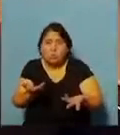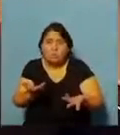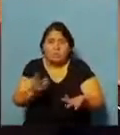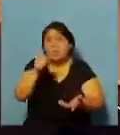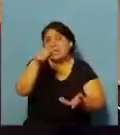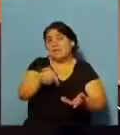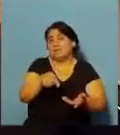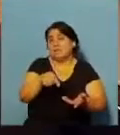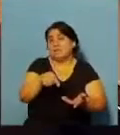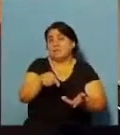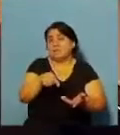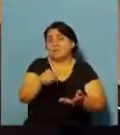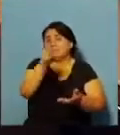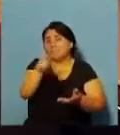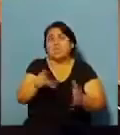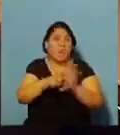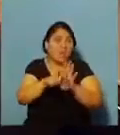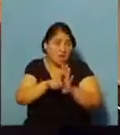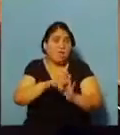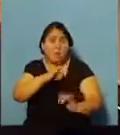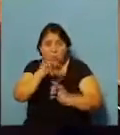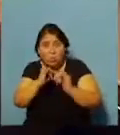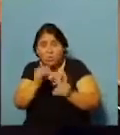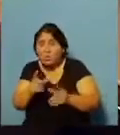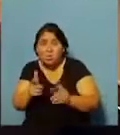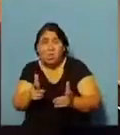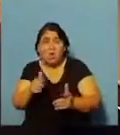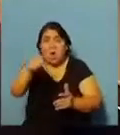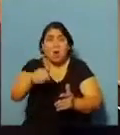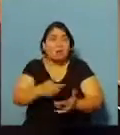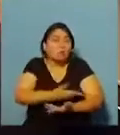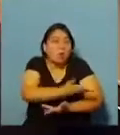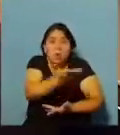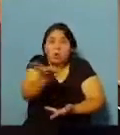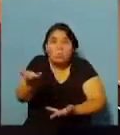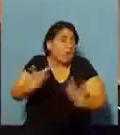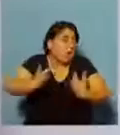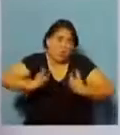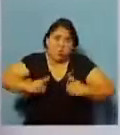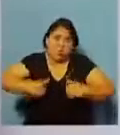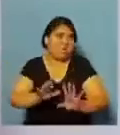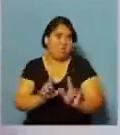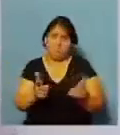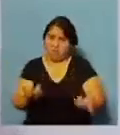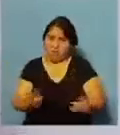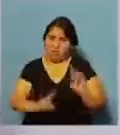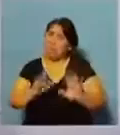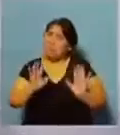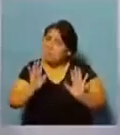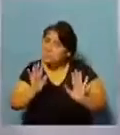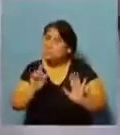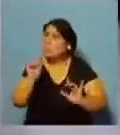ley, que por ahí no existe en la realidad o se da en muy pocos casos, con lo